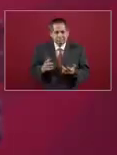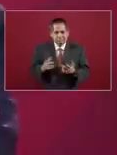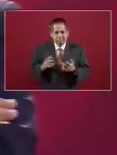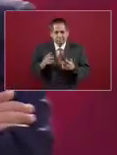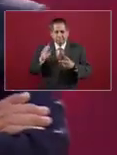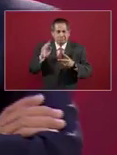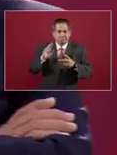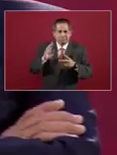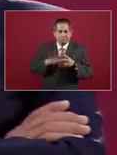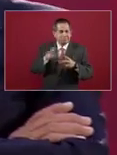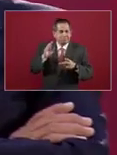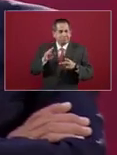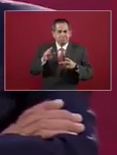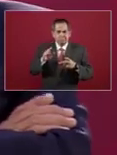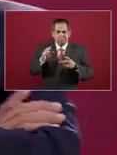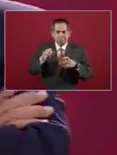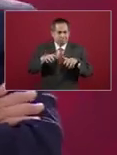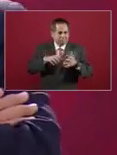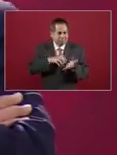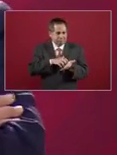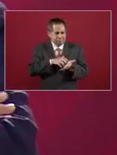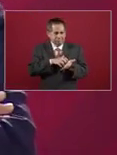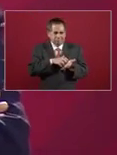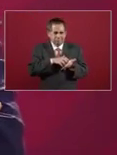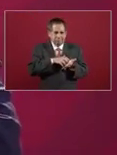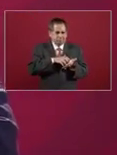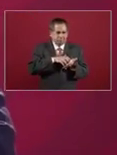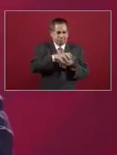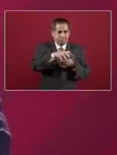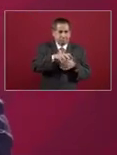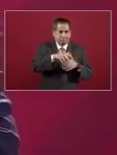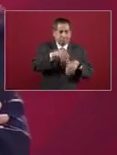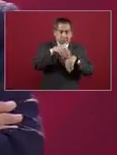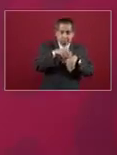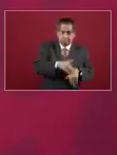súbditos en México que católicos. No,